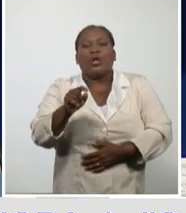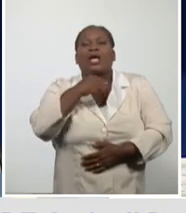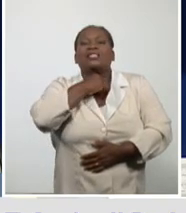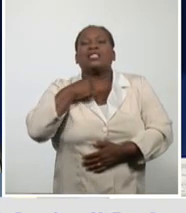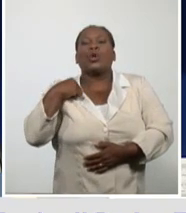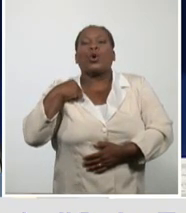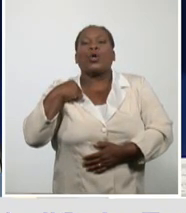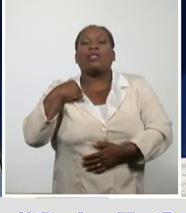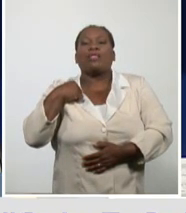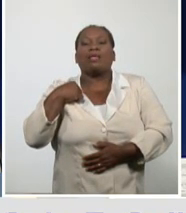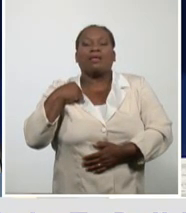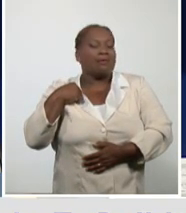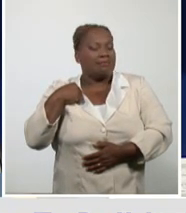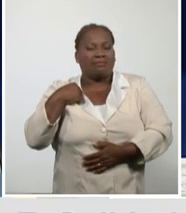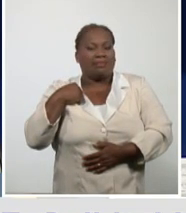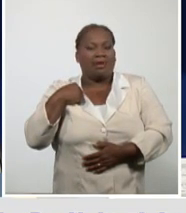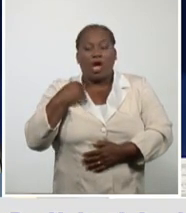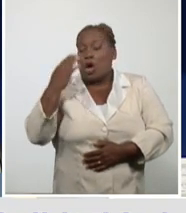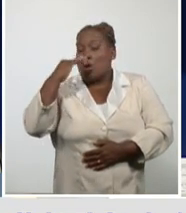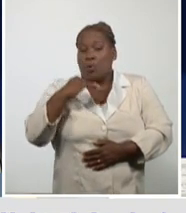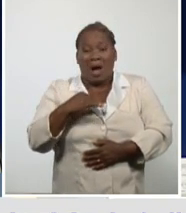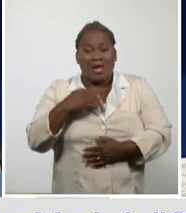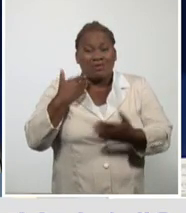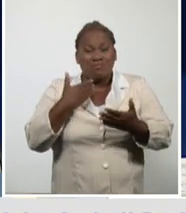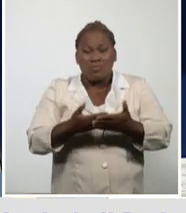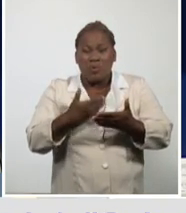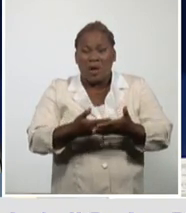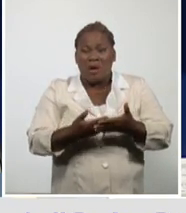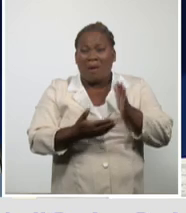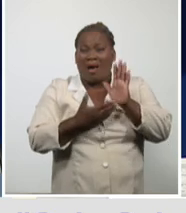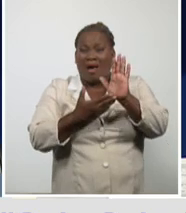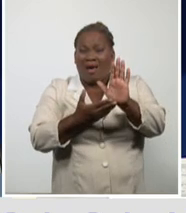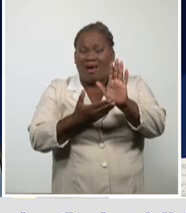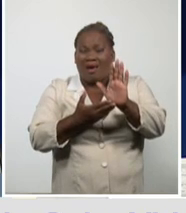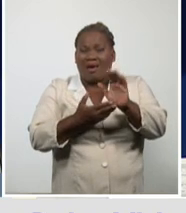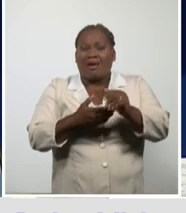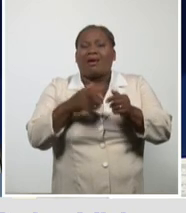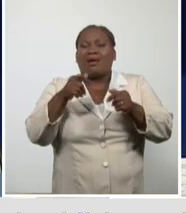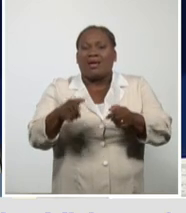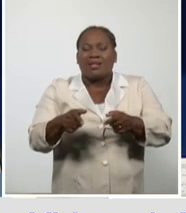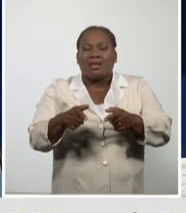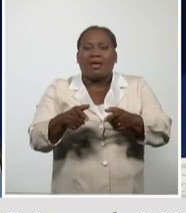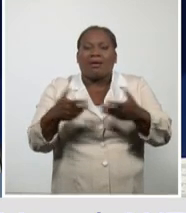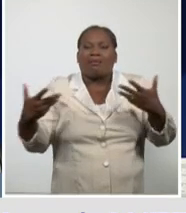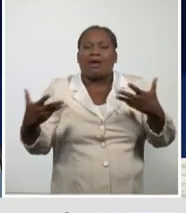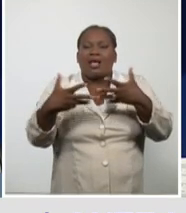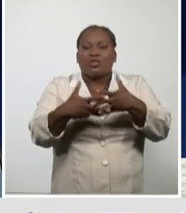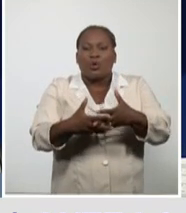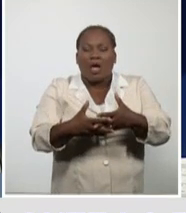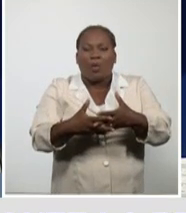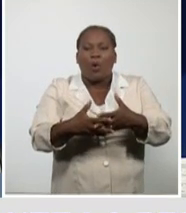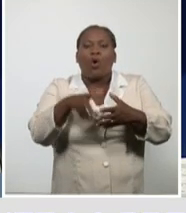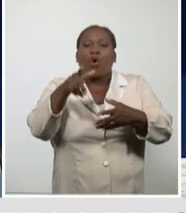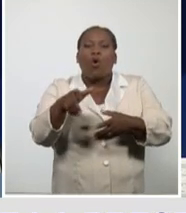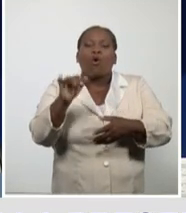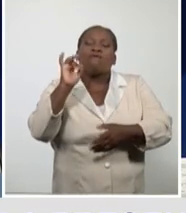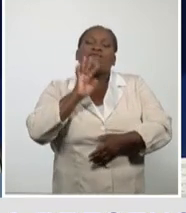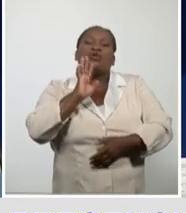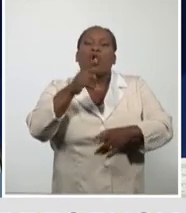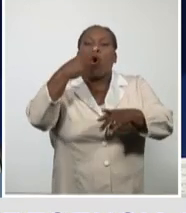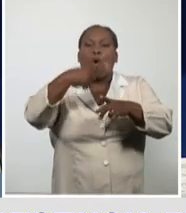ahora no hay evidencia concreta de que esté asociado con un mayor riesgo de infecciones virales en general o con